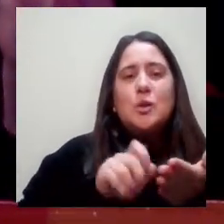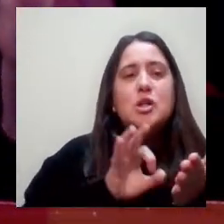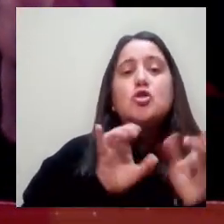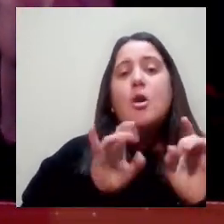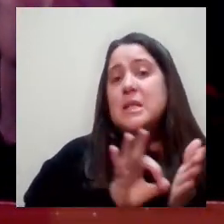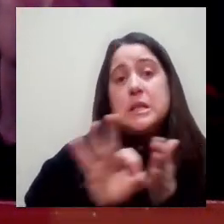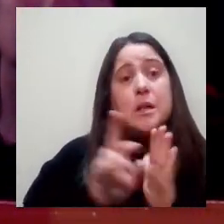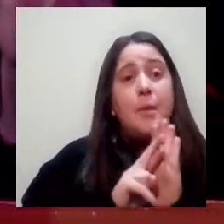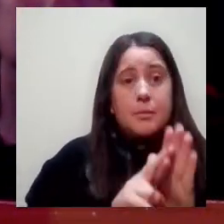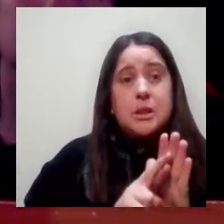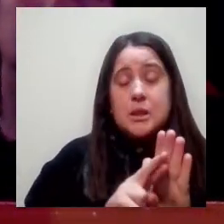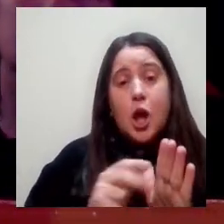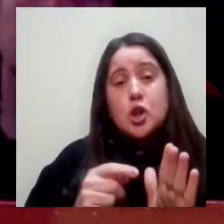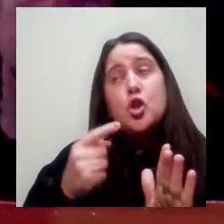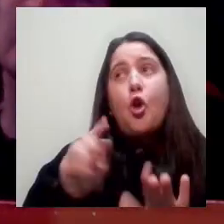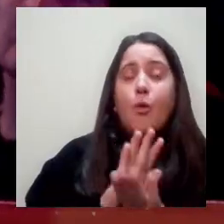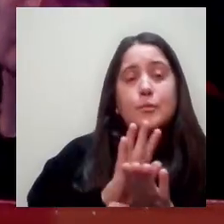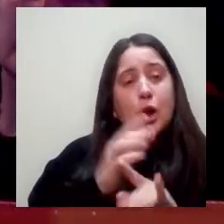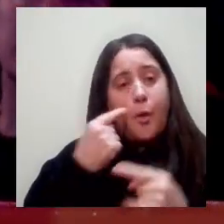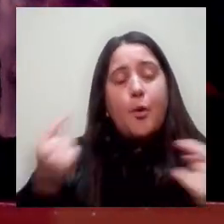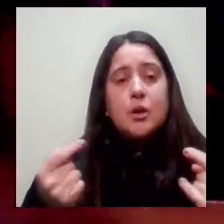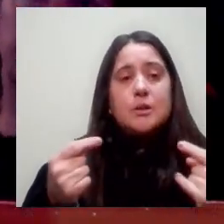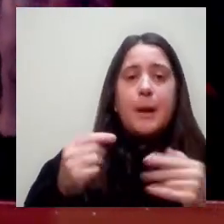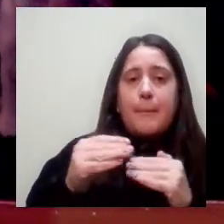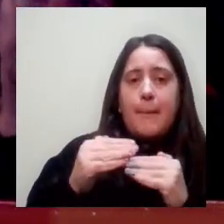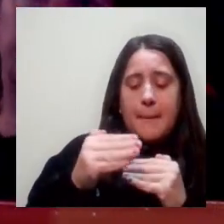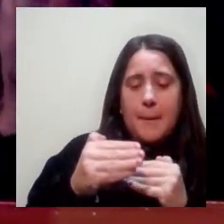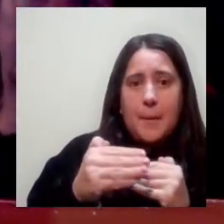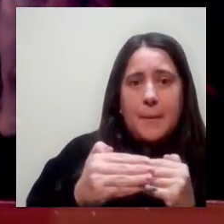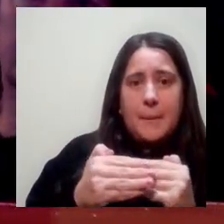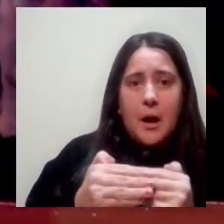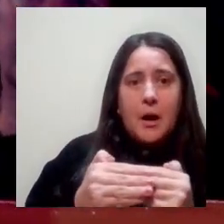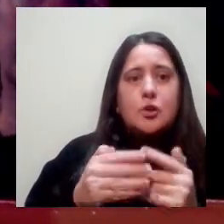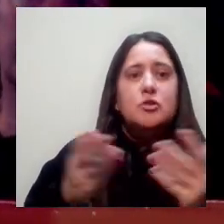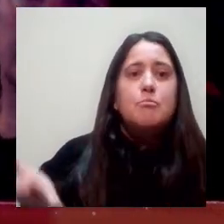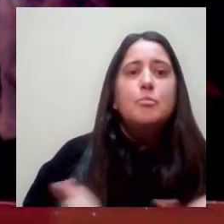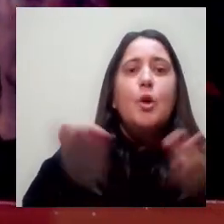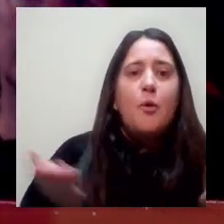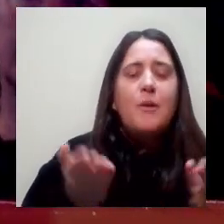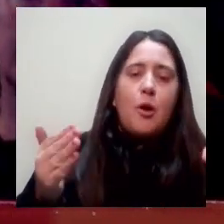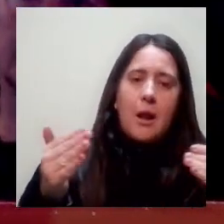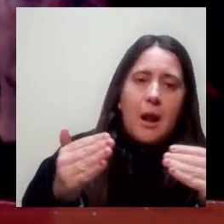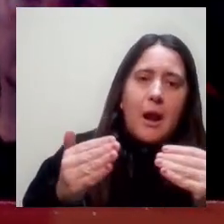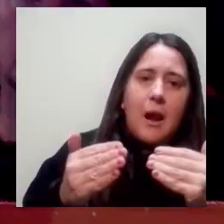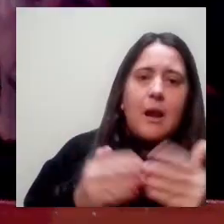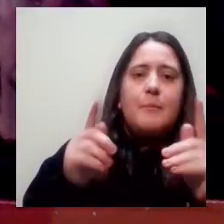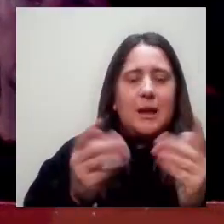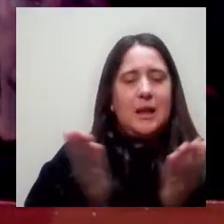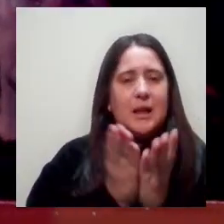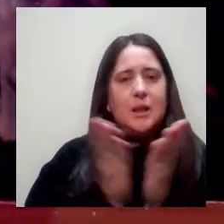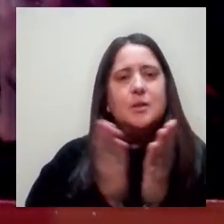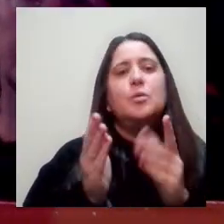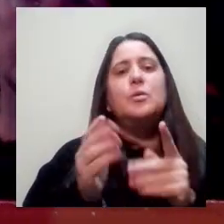de conocimiento vamos a irnos aproximando sucesivamente, vamos a promover el acercamiento a la lectura a partir de todos